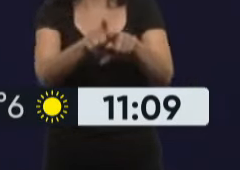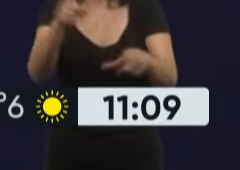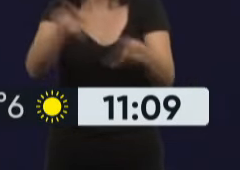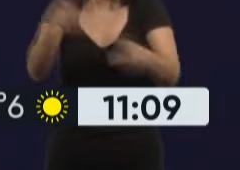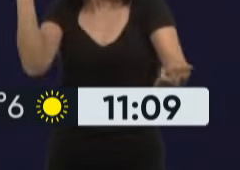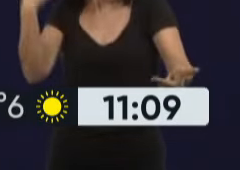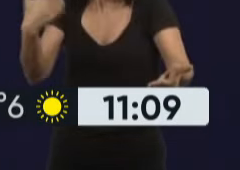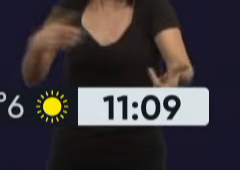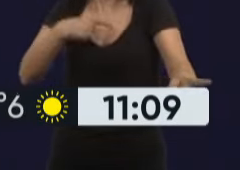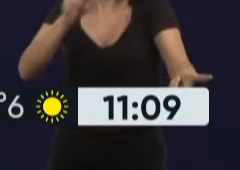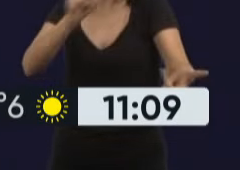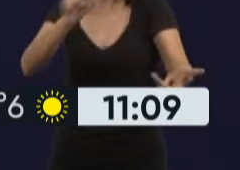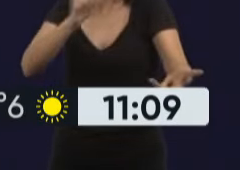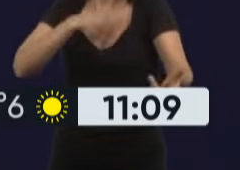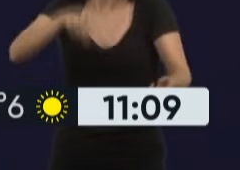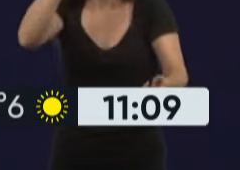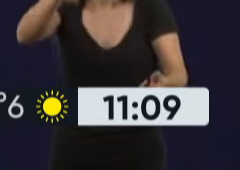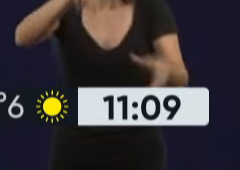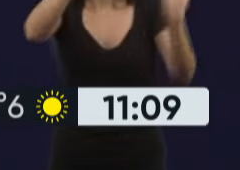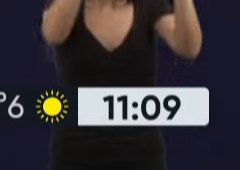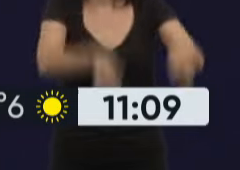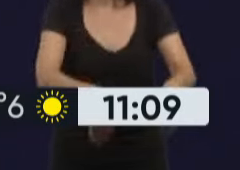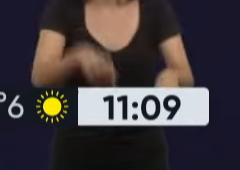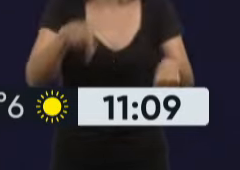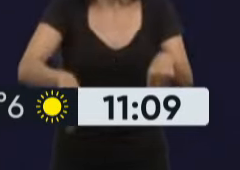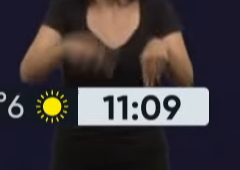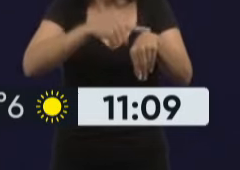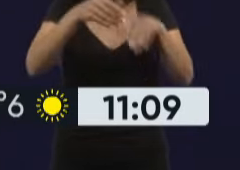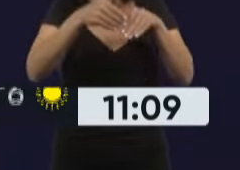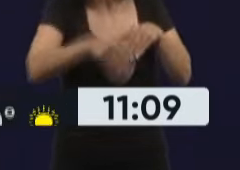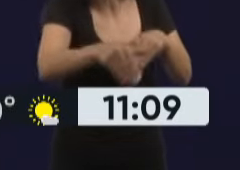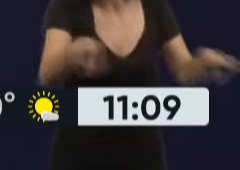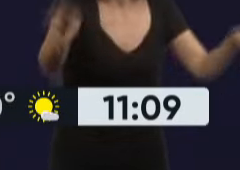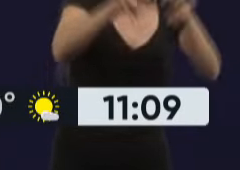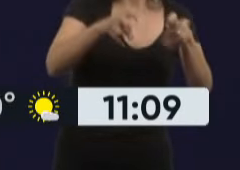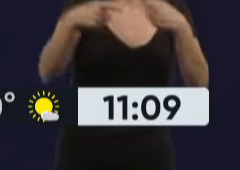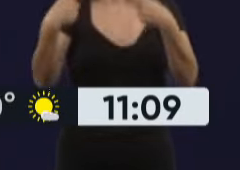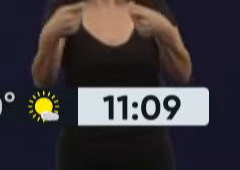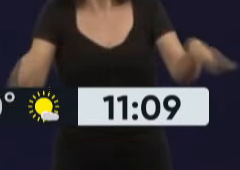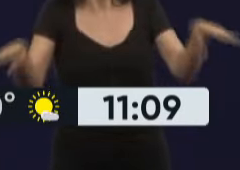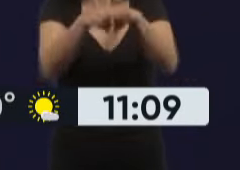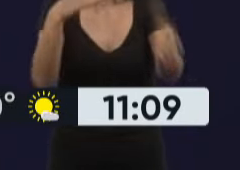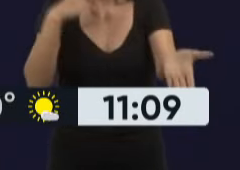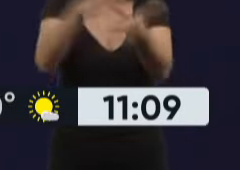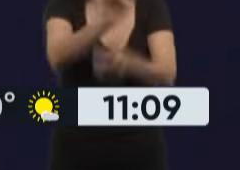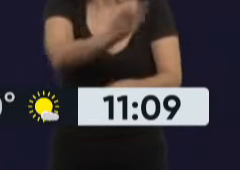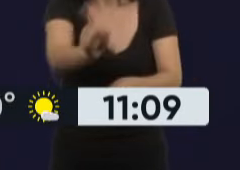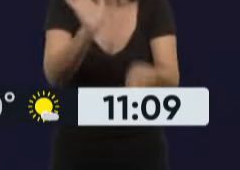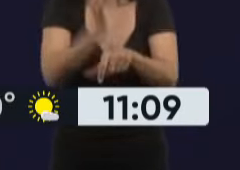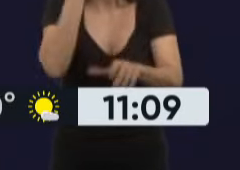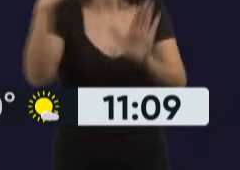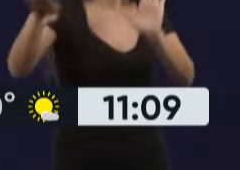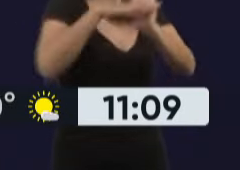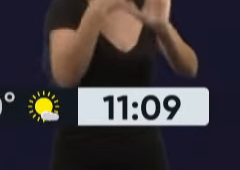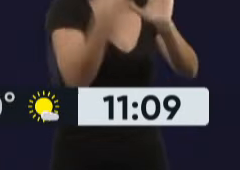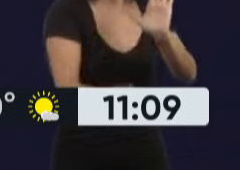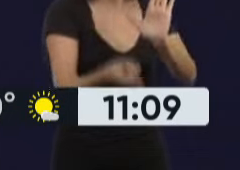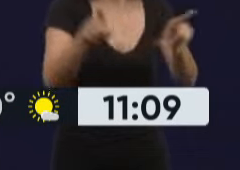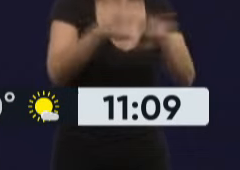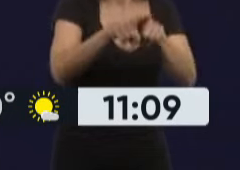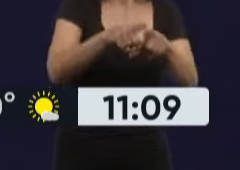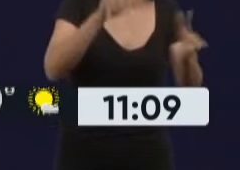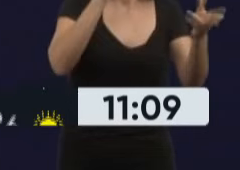último siglo a partir de ahora el equilibrio fiscal va a ser Norma No solo por el presupuesto 2025